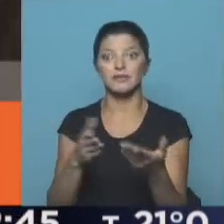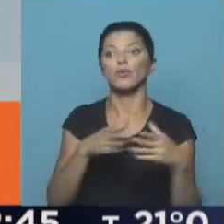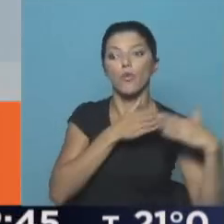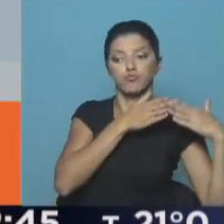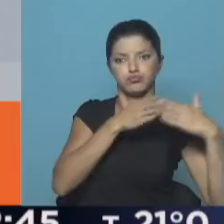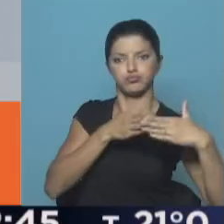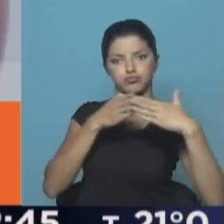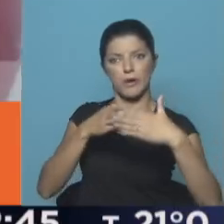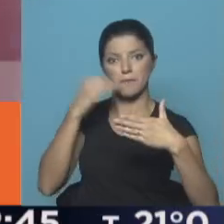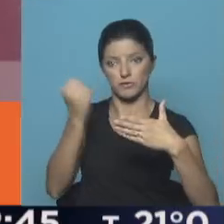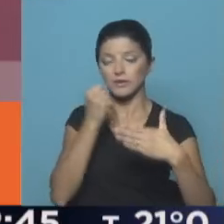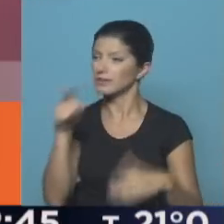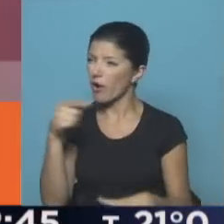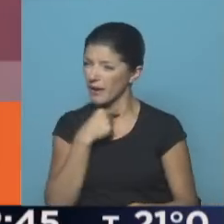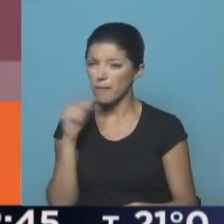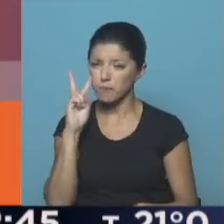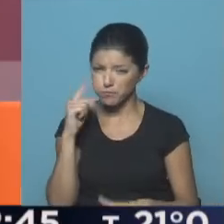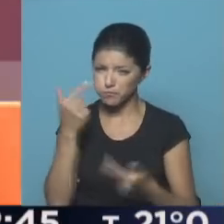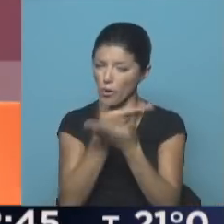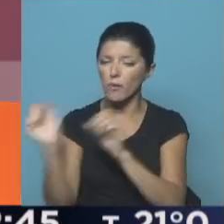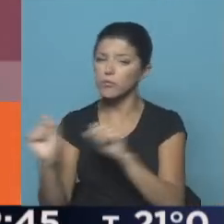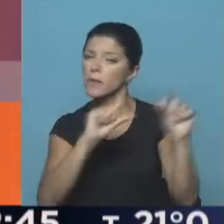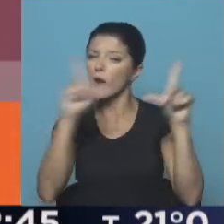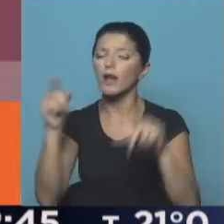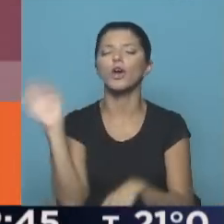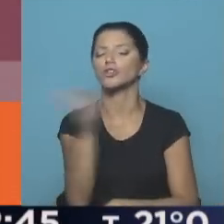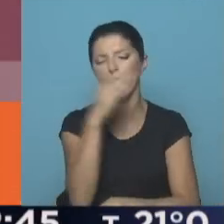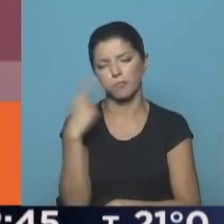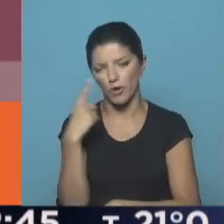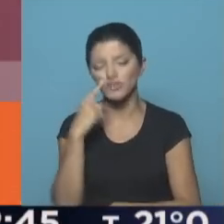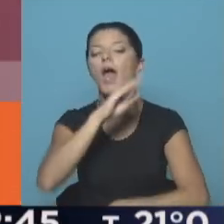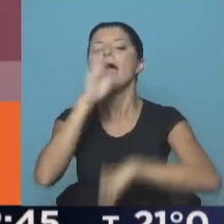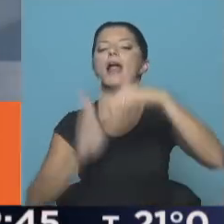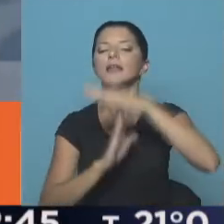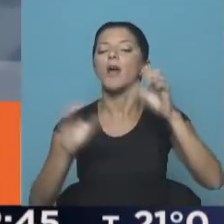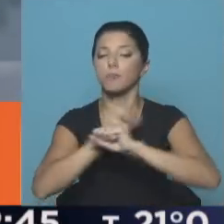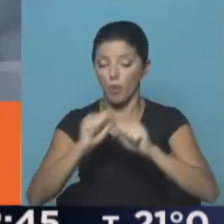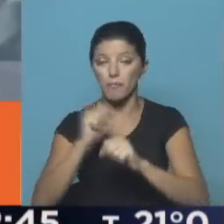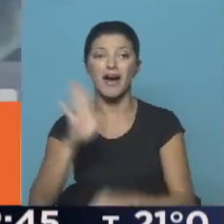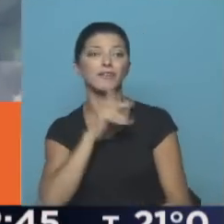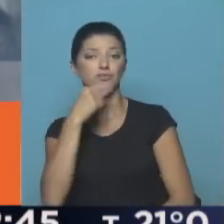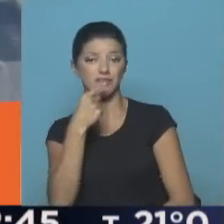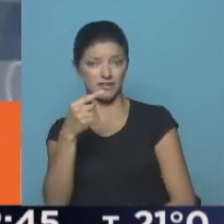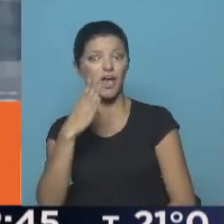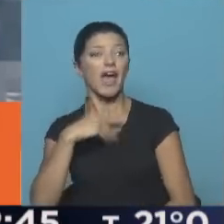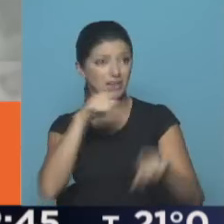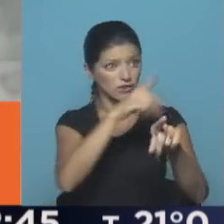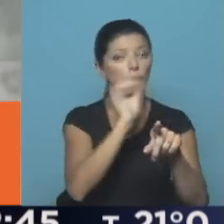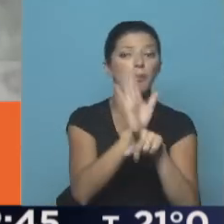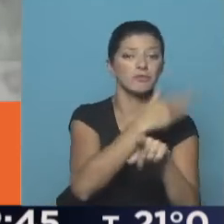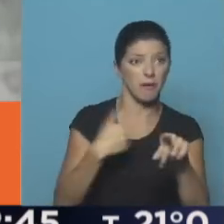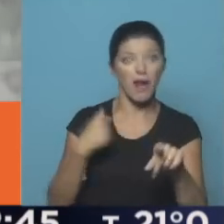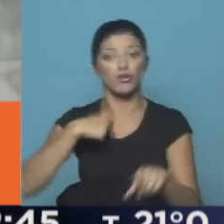de los más poderosos. Si te parece, vemos imágenes de la llamada madre de todas las bombas, a las que Rusia le respondió diciendo que ellos tienen al padre de todas las bombas,